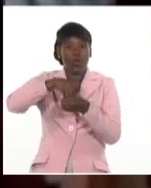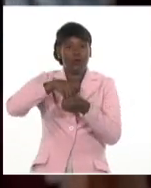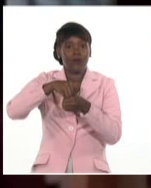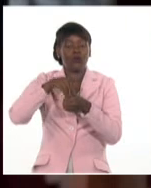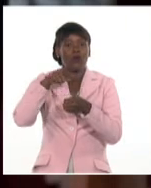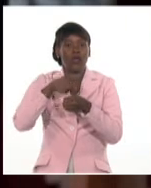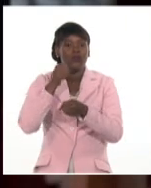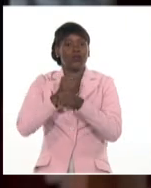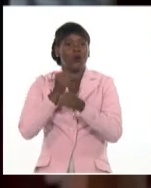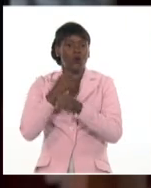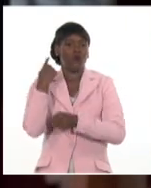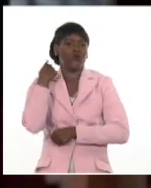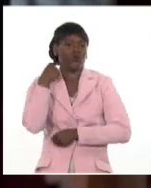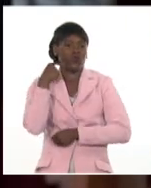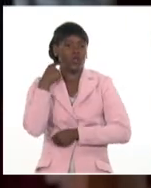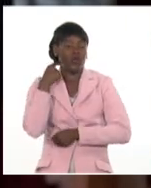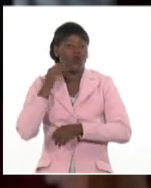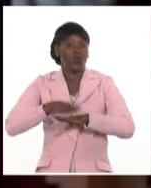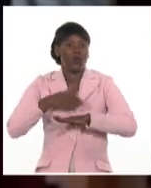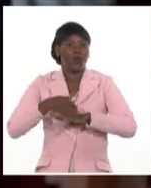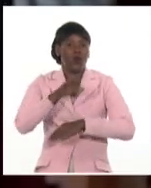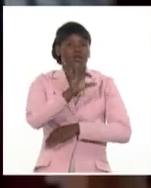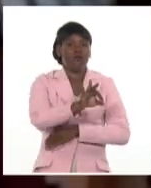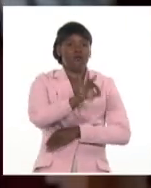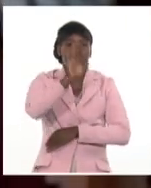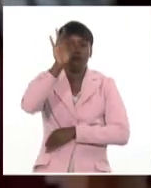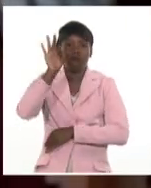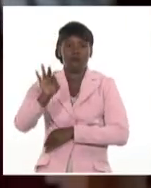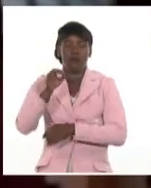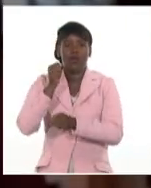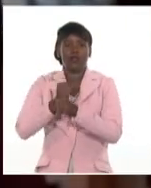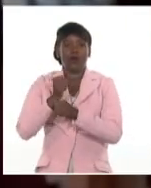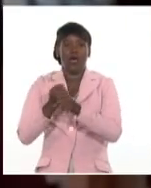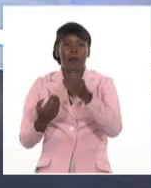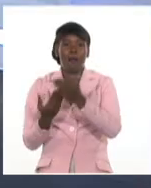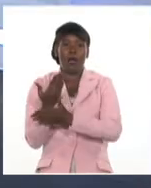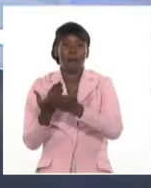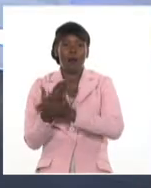Alejo Carpentier para trabajar en la Imprenta Nacional de Cuba.